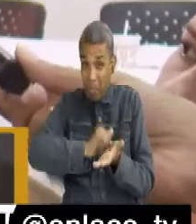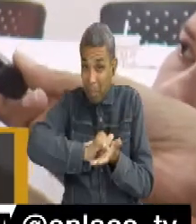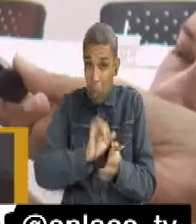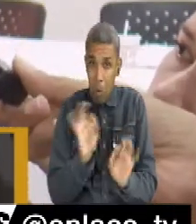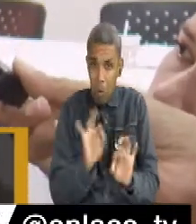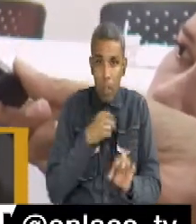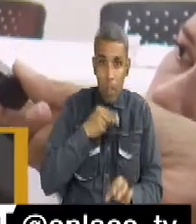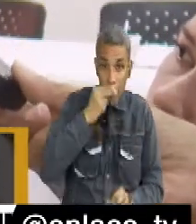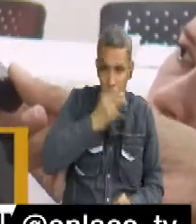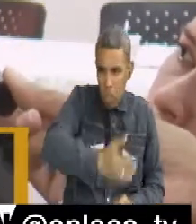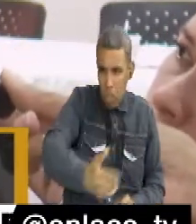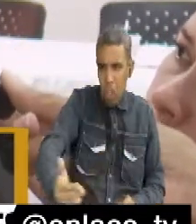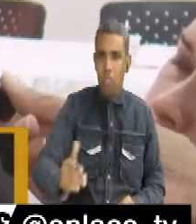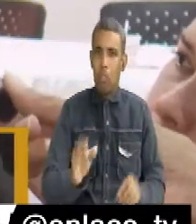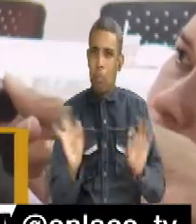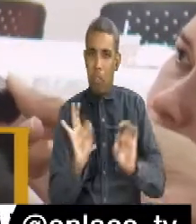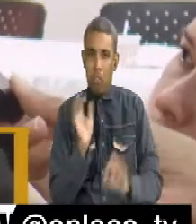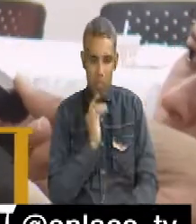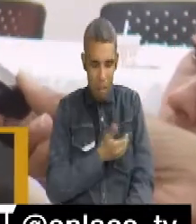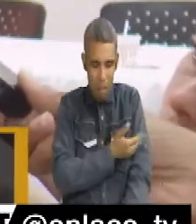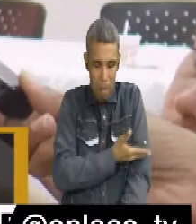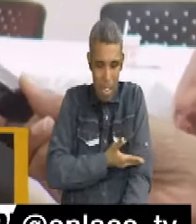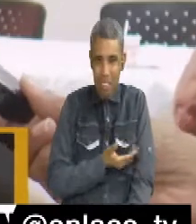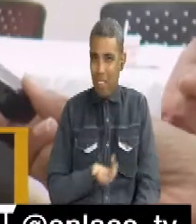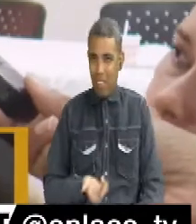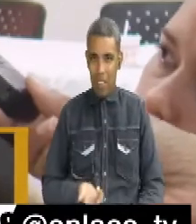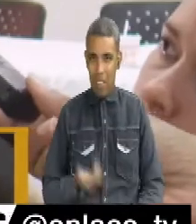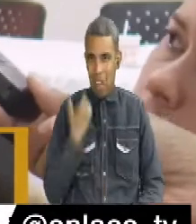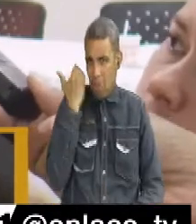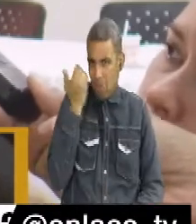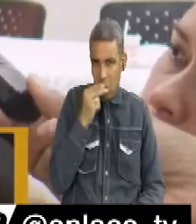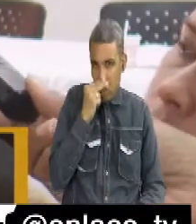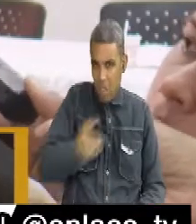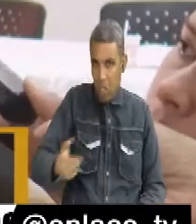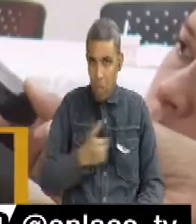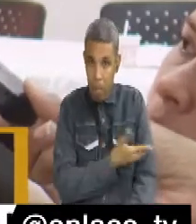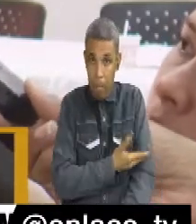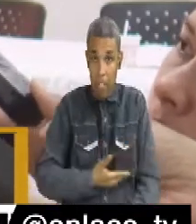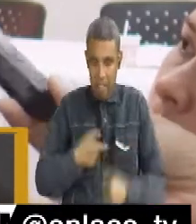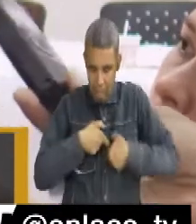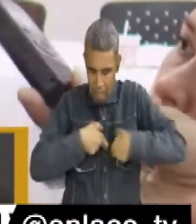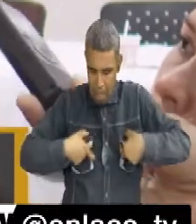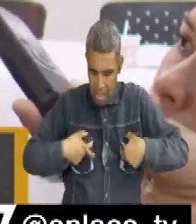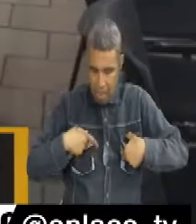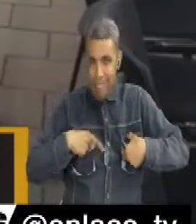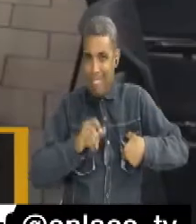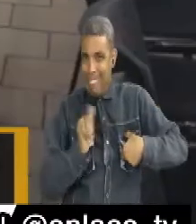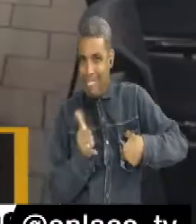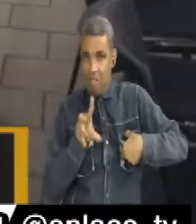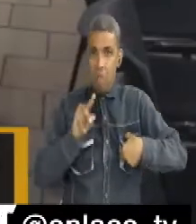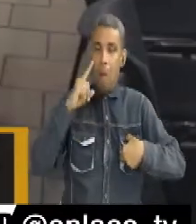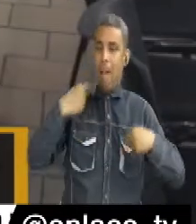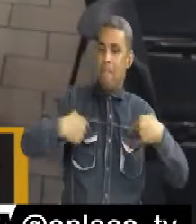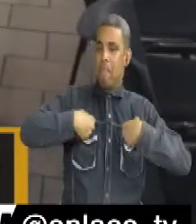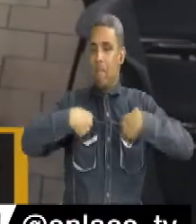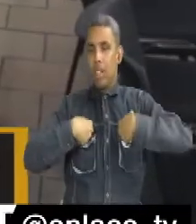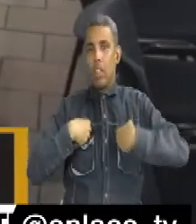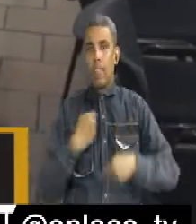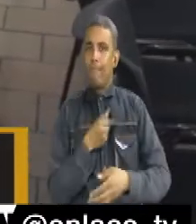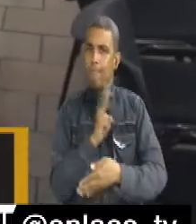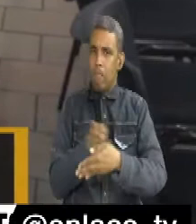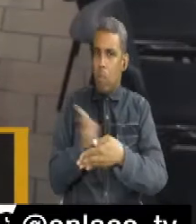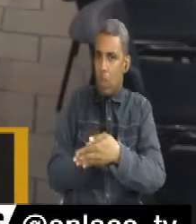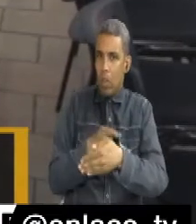de edad con vallas humanas, publicidad en los semáforos también está totalmente prohibido. Estas medidas de seguridad